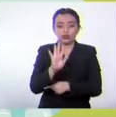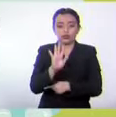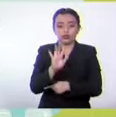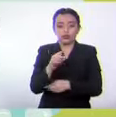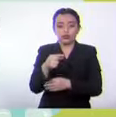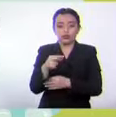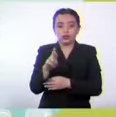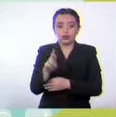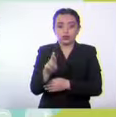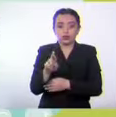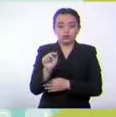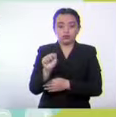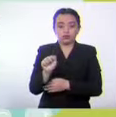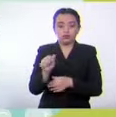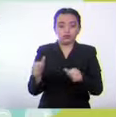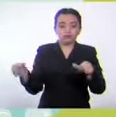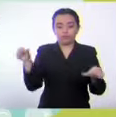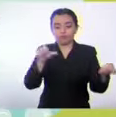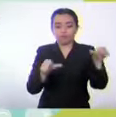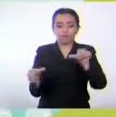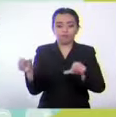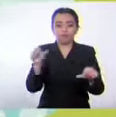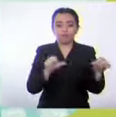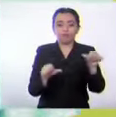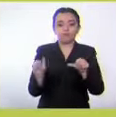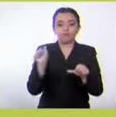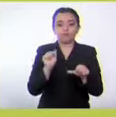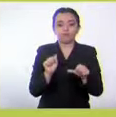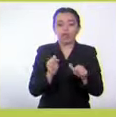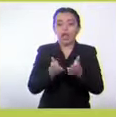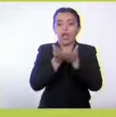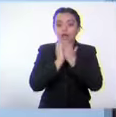en 150 mililitros de agua.